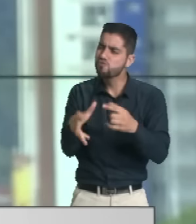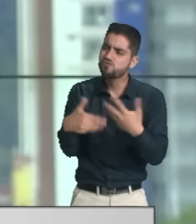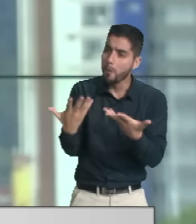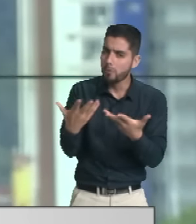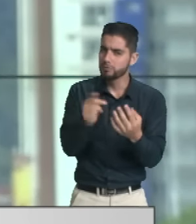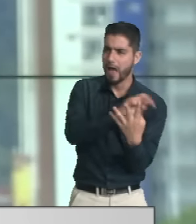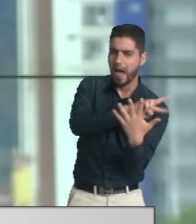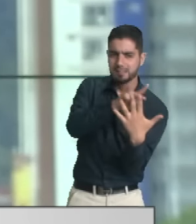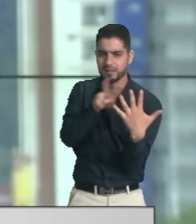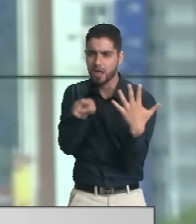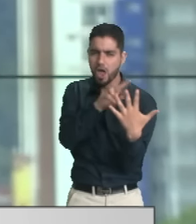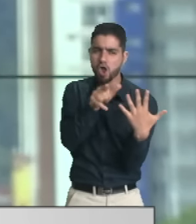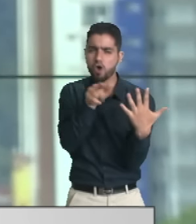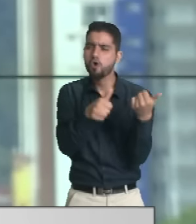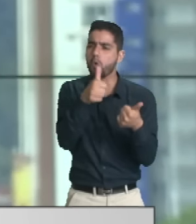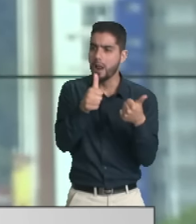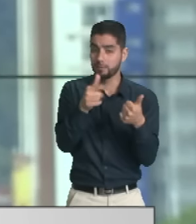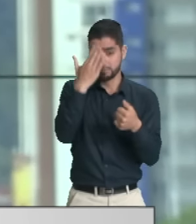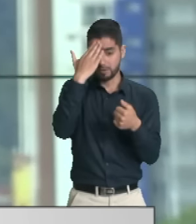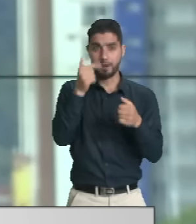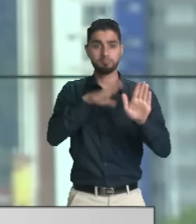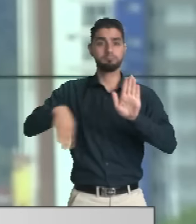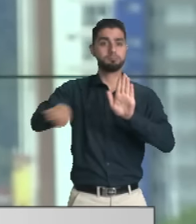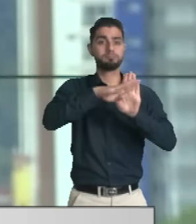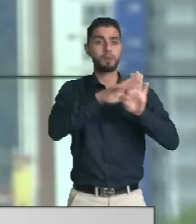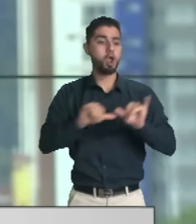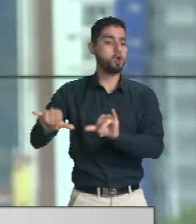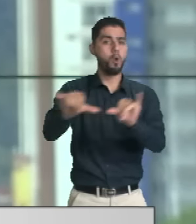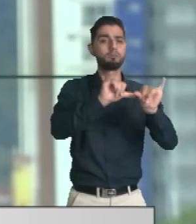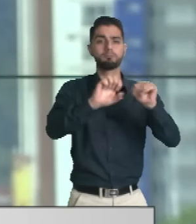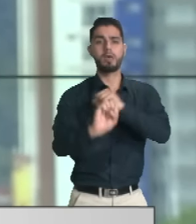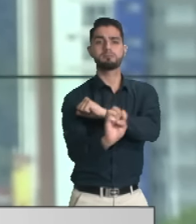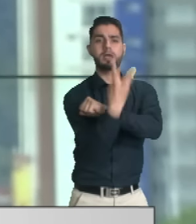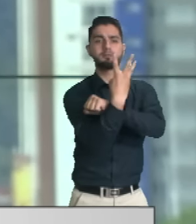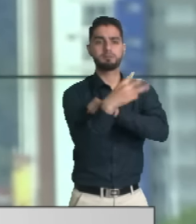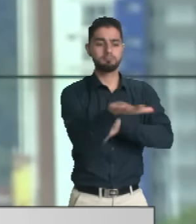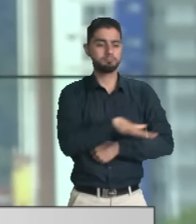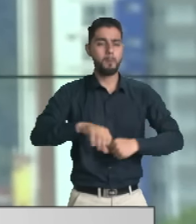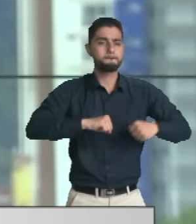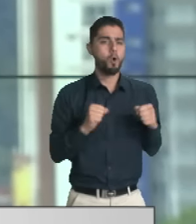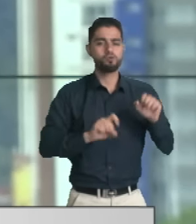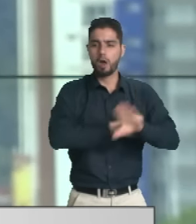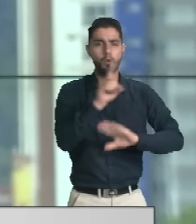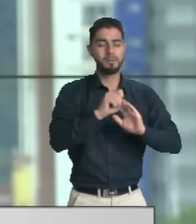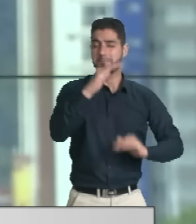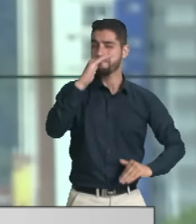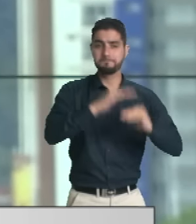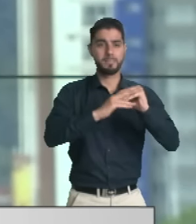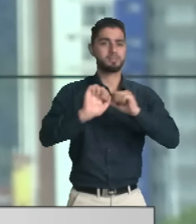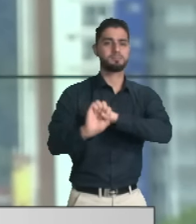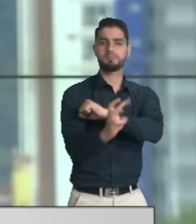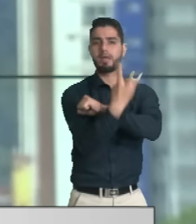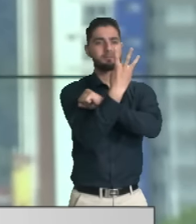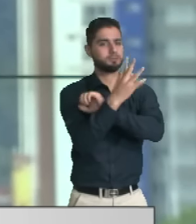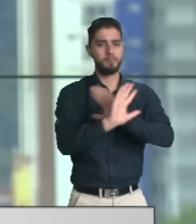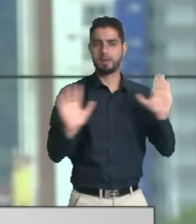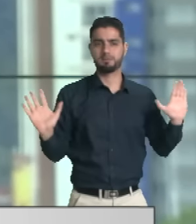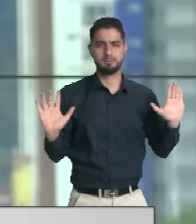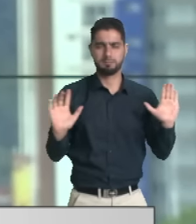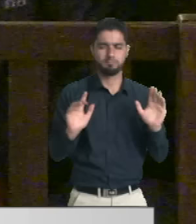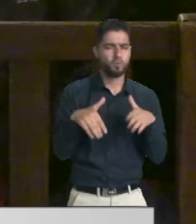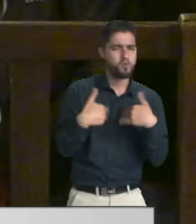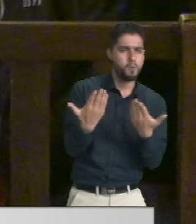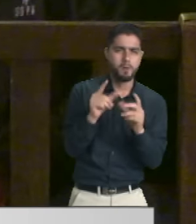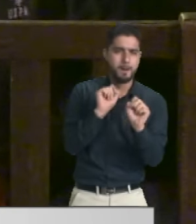razones que llevarían a unificar el horario de la rumba en Bogotá a las 3 de la mañana, que sea el horario máximo permitido las 3 de la mañana. Veamos el siguiente